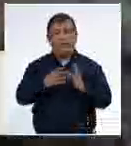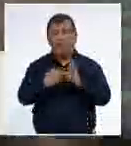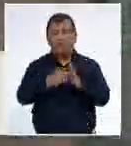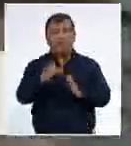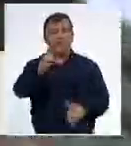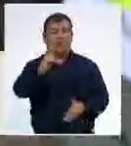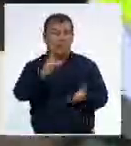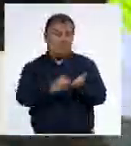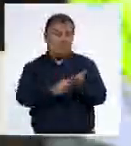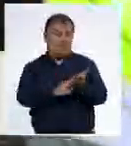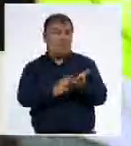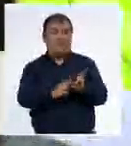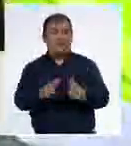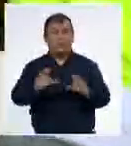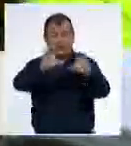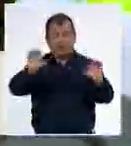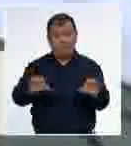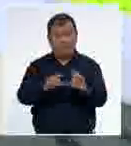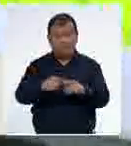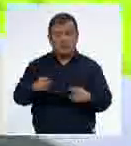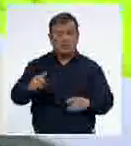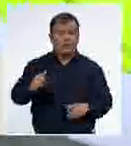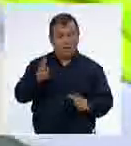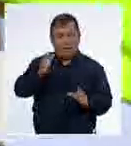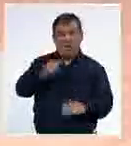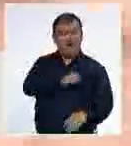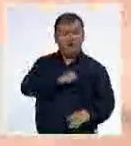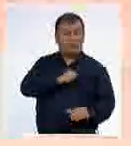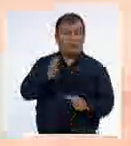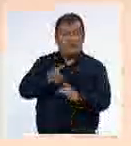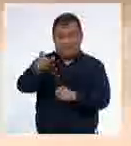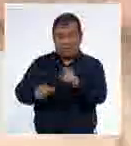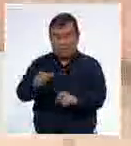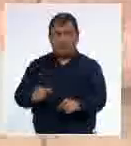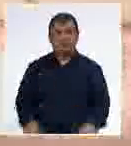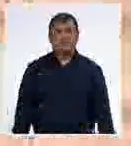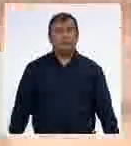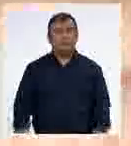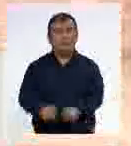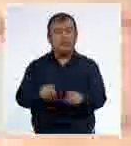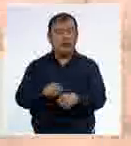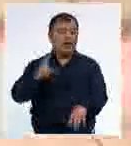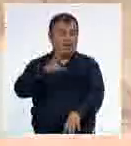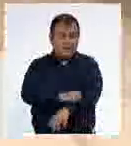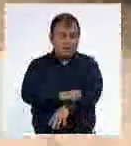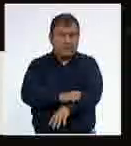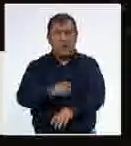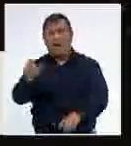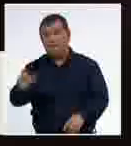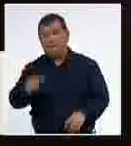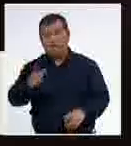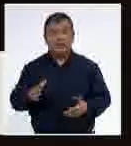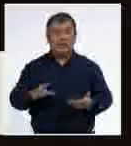DNI, así como un certificado que acredite la aptitud psicológica del propietario. En caso de mordedura de perro a persona, el